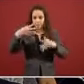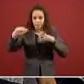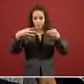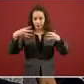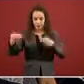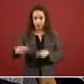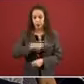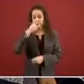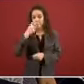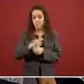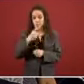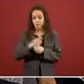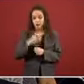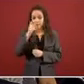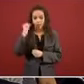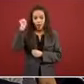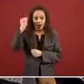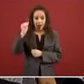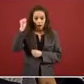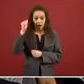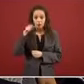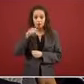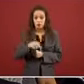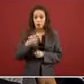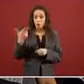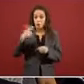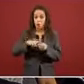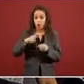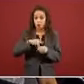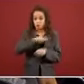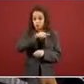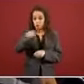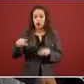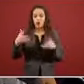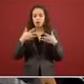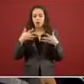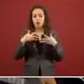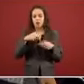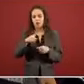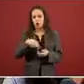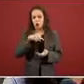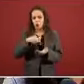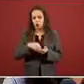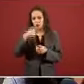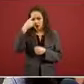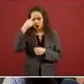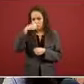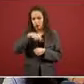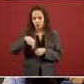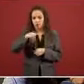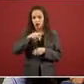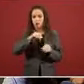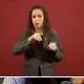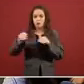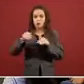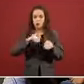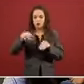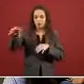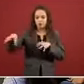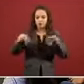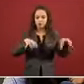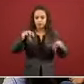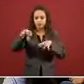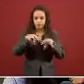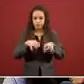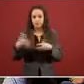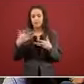80 hospitales tienen un filtro. Es una unidad de medicina, de unidad médica móvil, es esta, tiene